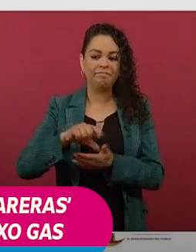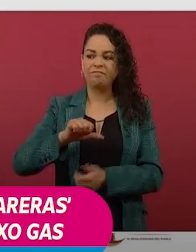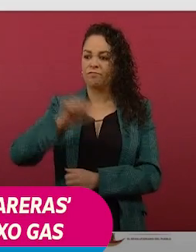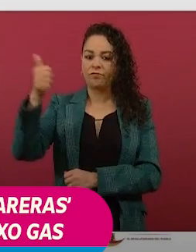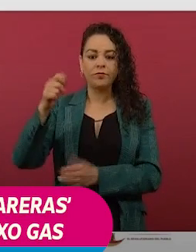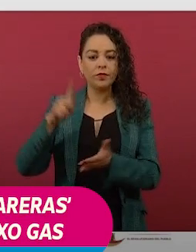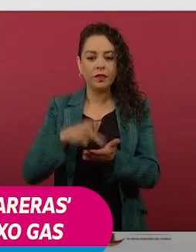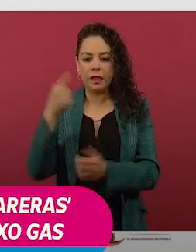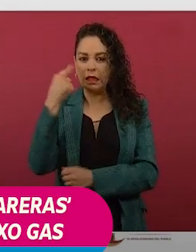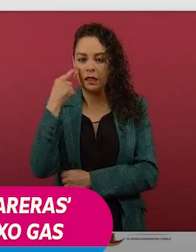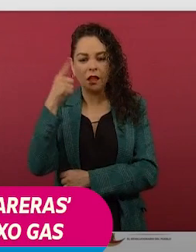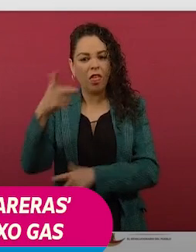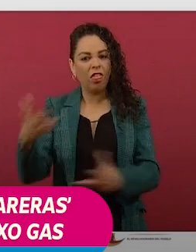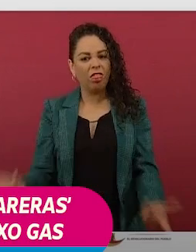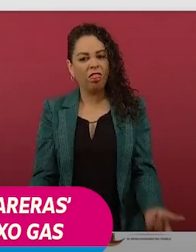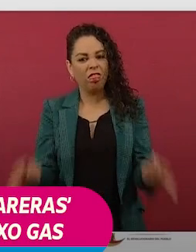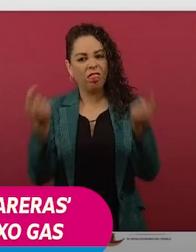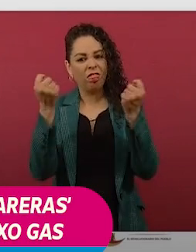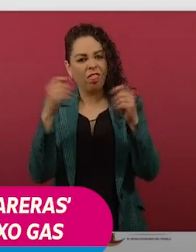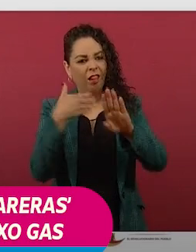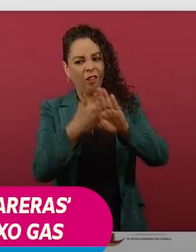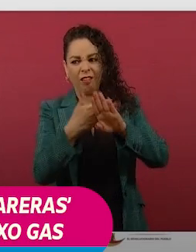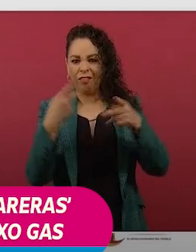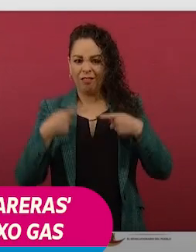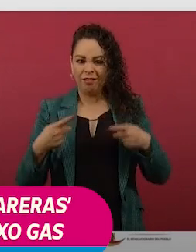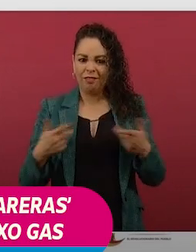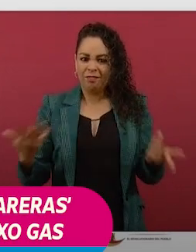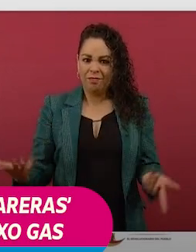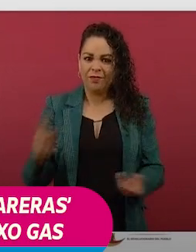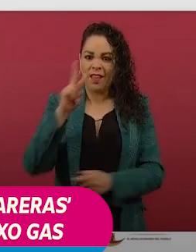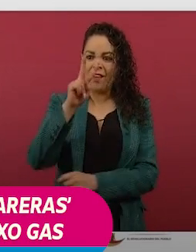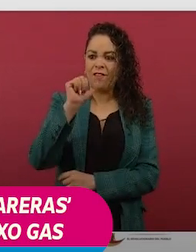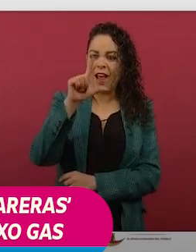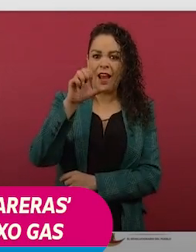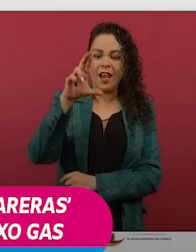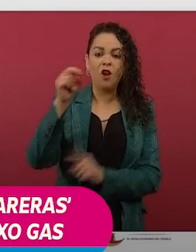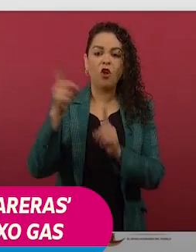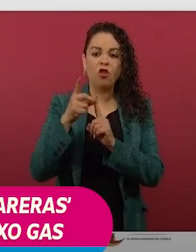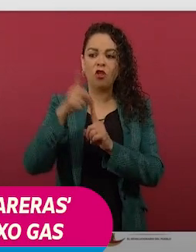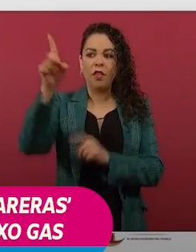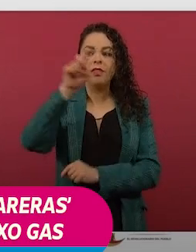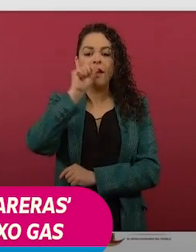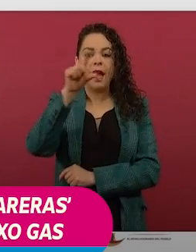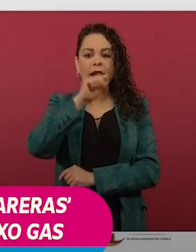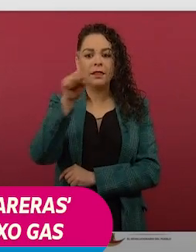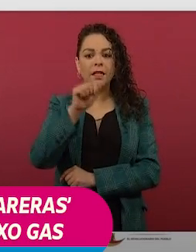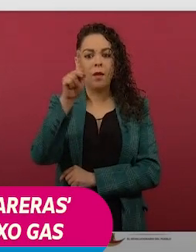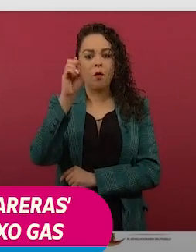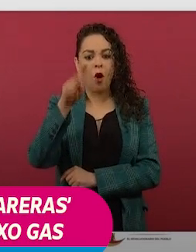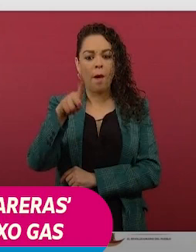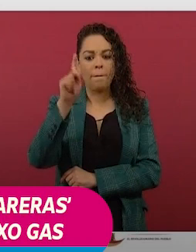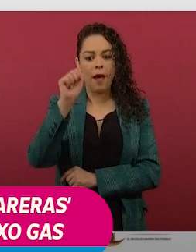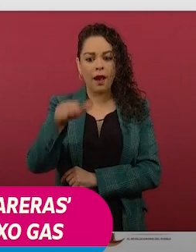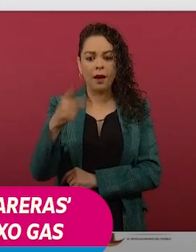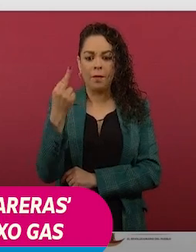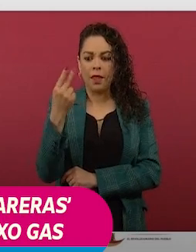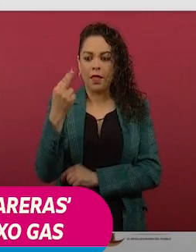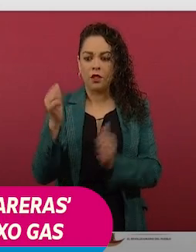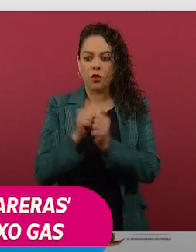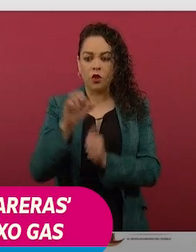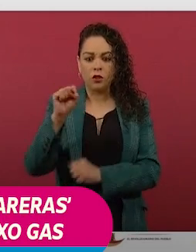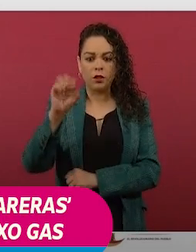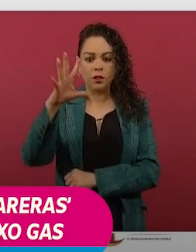los consumidores. En Zapopan, Jalisco, 25 pesos con 65 centavos el litro,